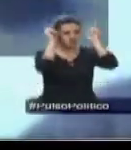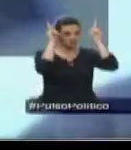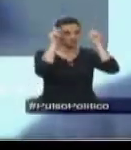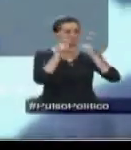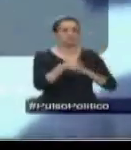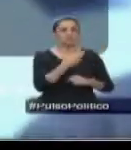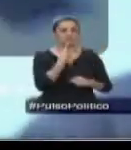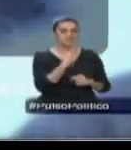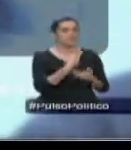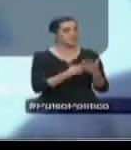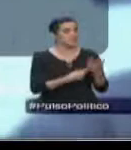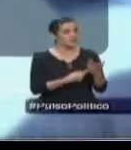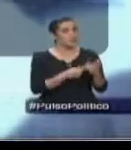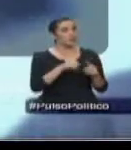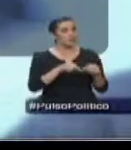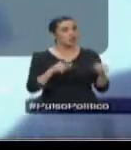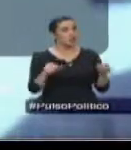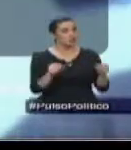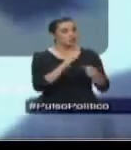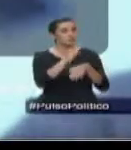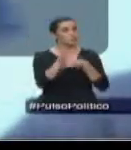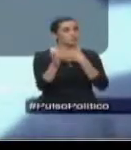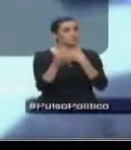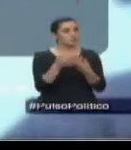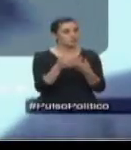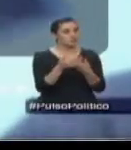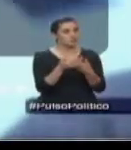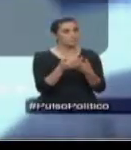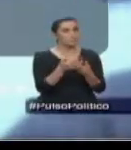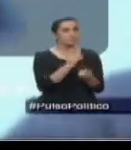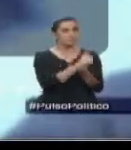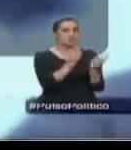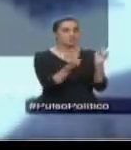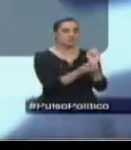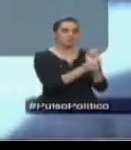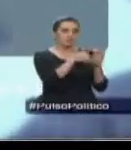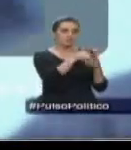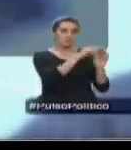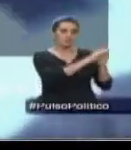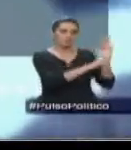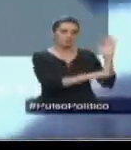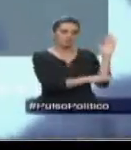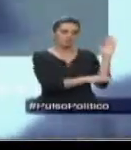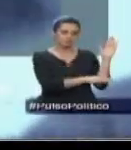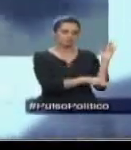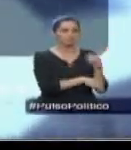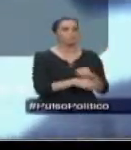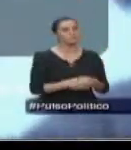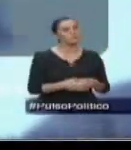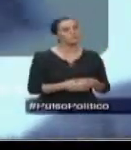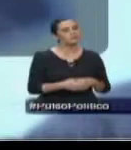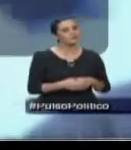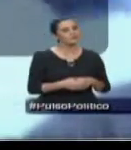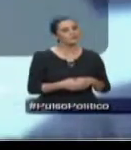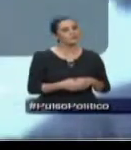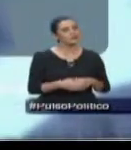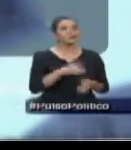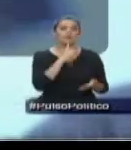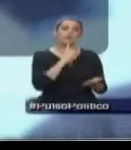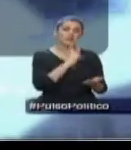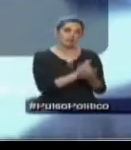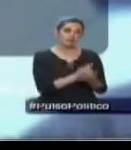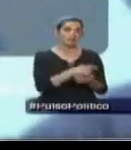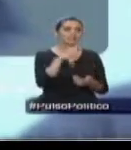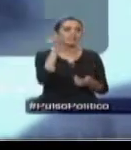manifestado de que algunas de las propuestas que se denominan enmiendas constitucionales y que se trata tanto en una comisión en realidad